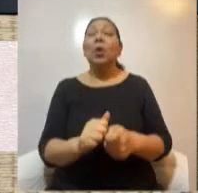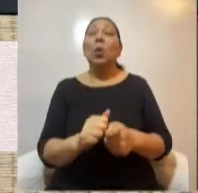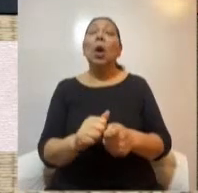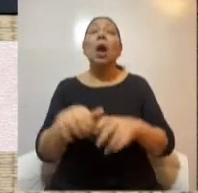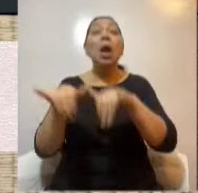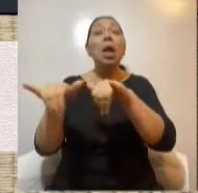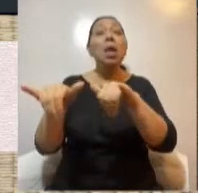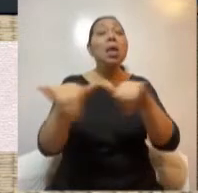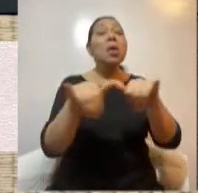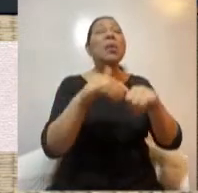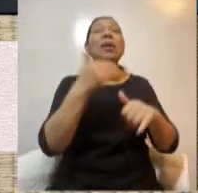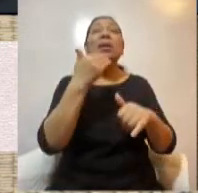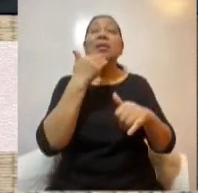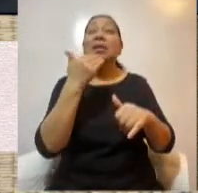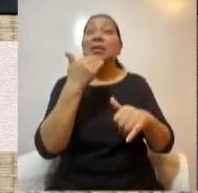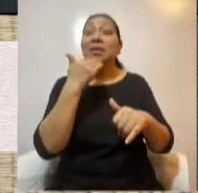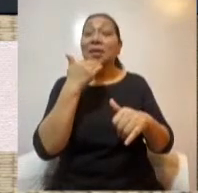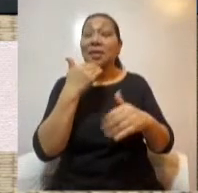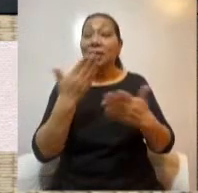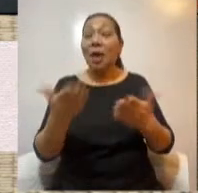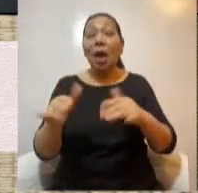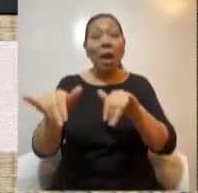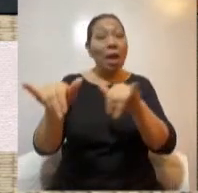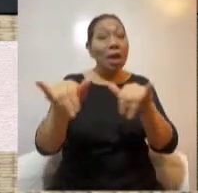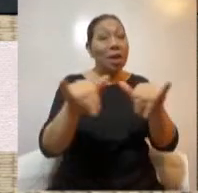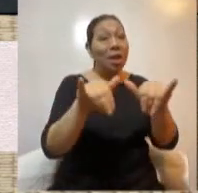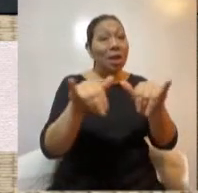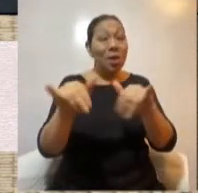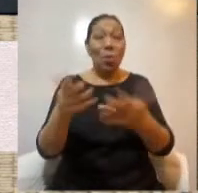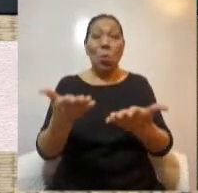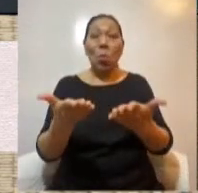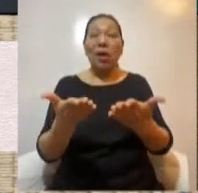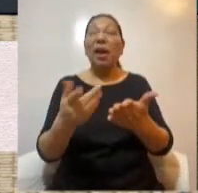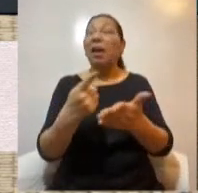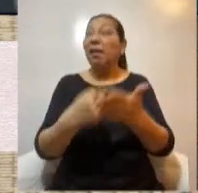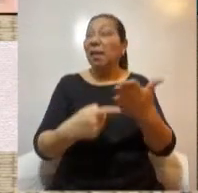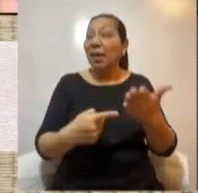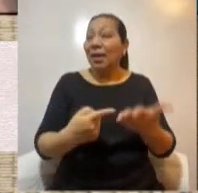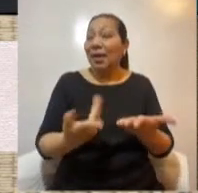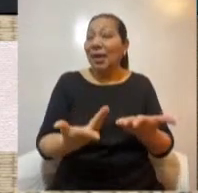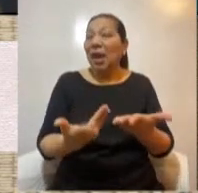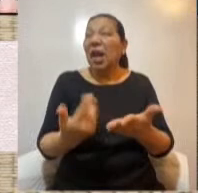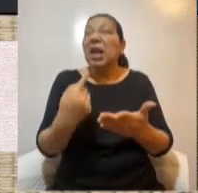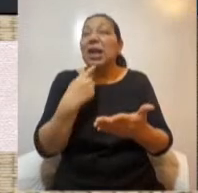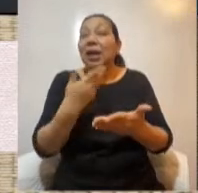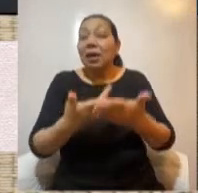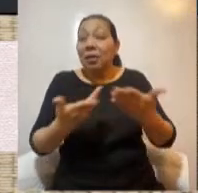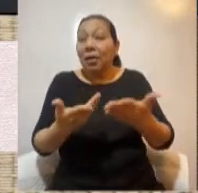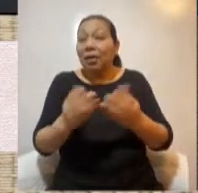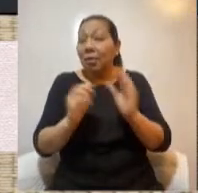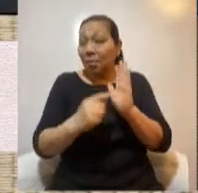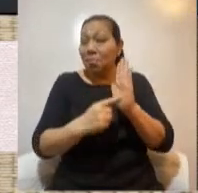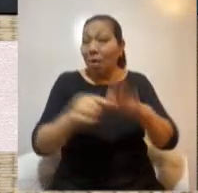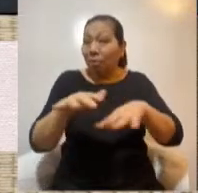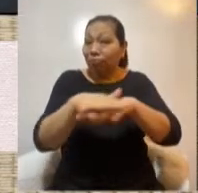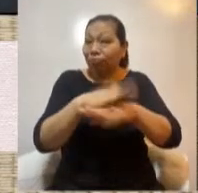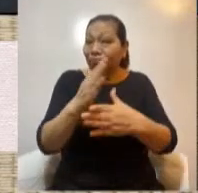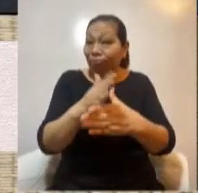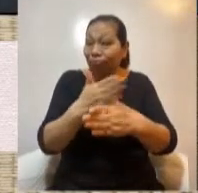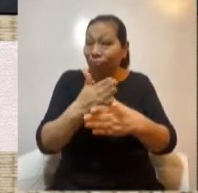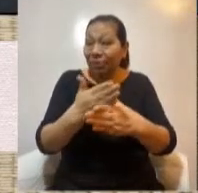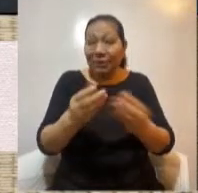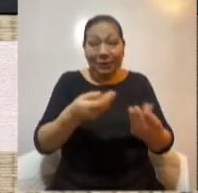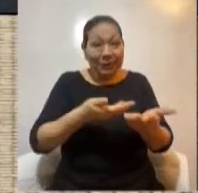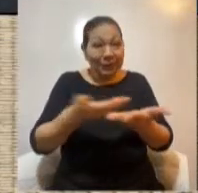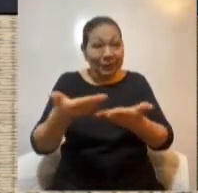preguntas. Igualdad entre quiénes, igualdad en qué, es decir, qué tipo de bienes estamos tratando de